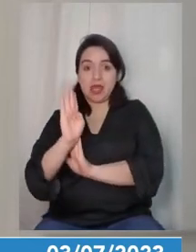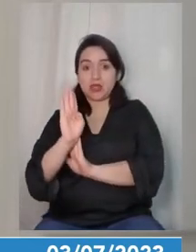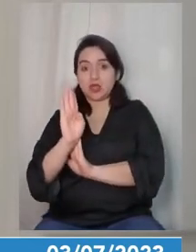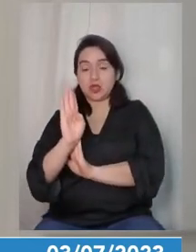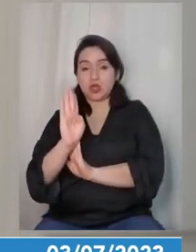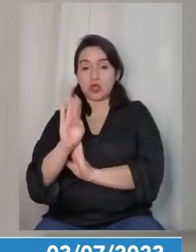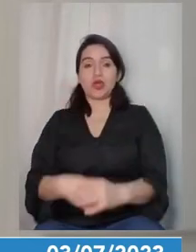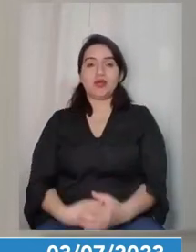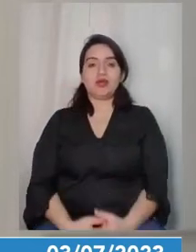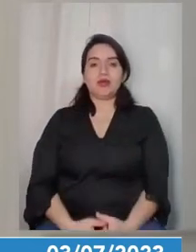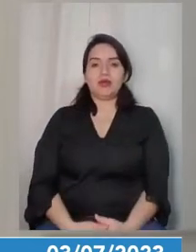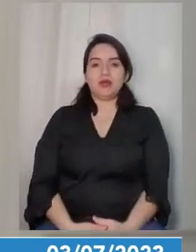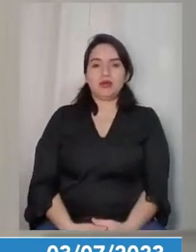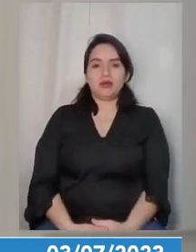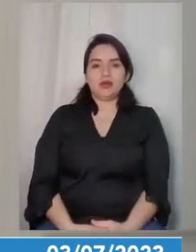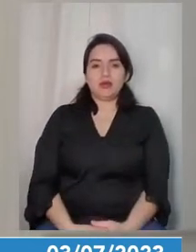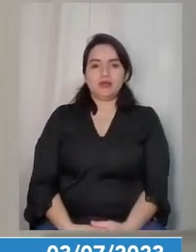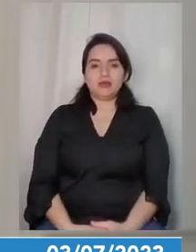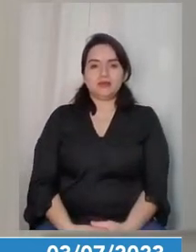antípodas,